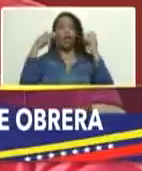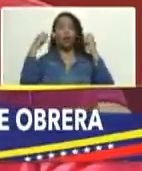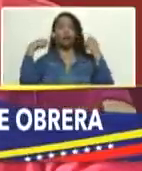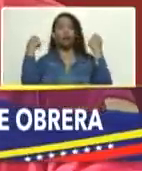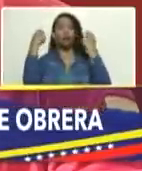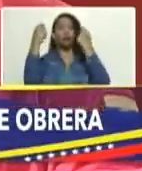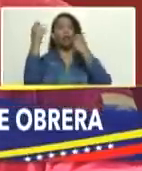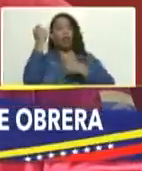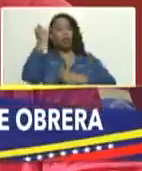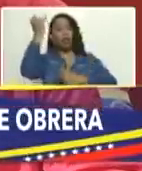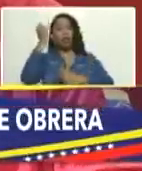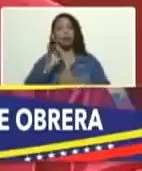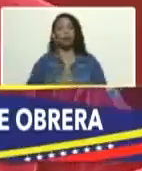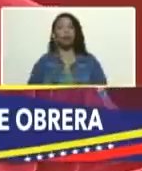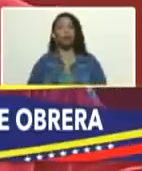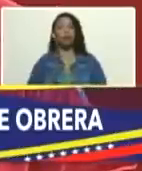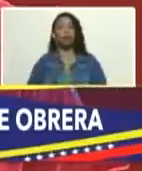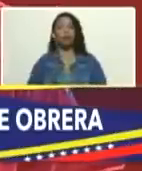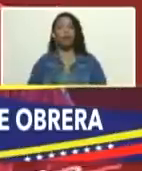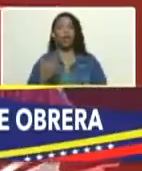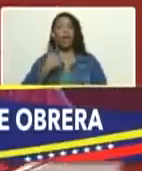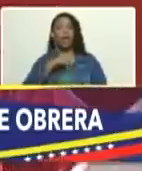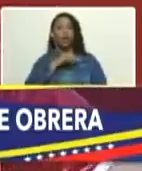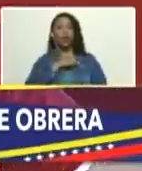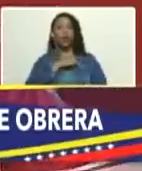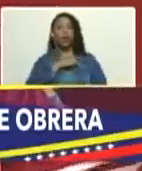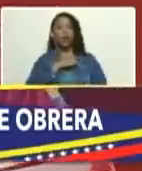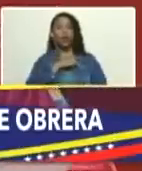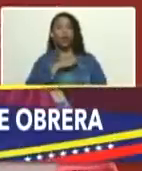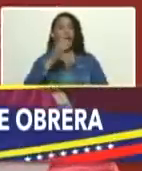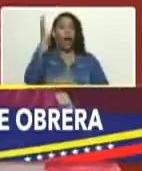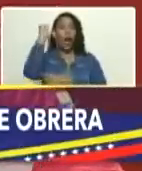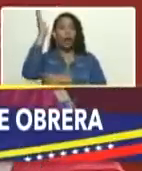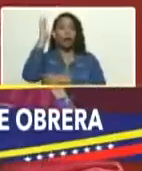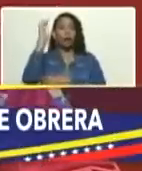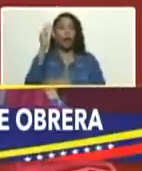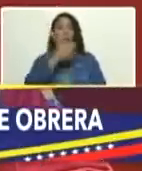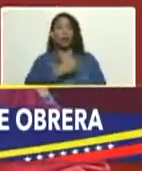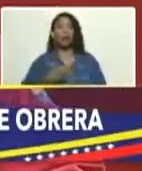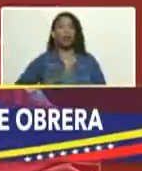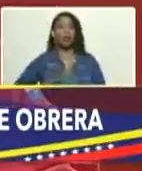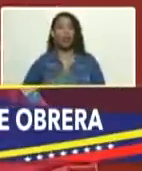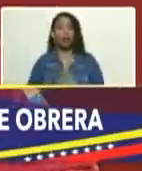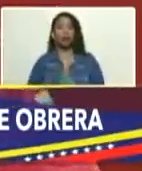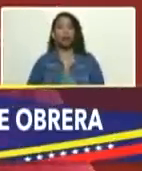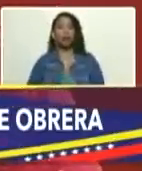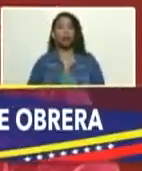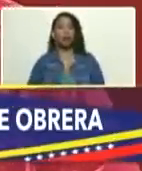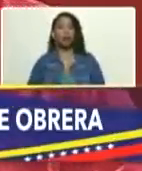invención. Y nosotros en asamblea, presidente, debatimos.